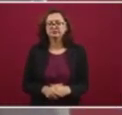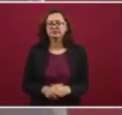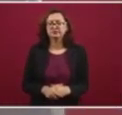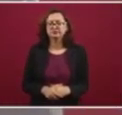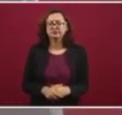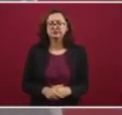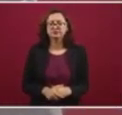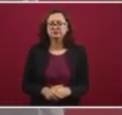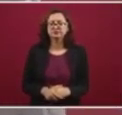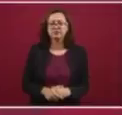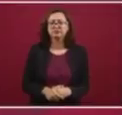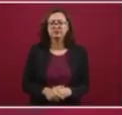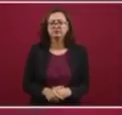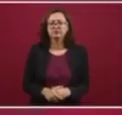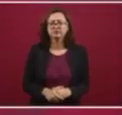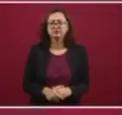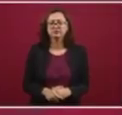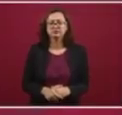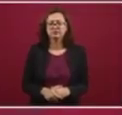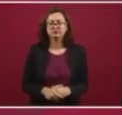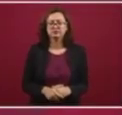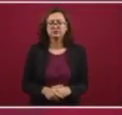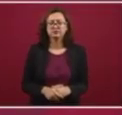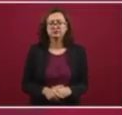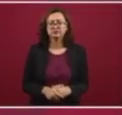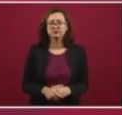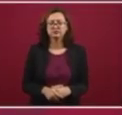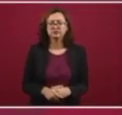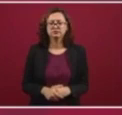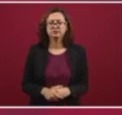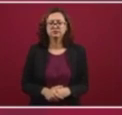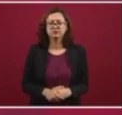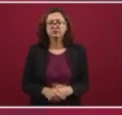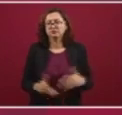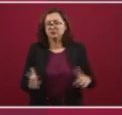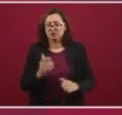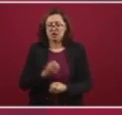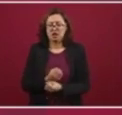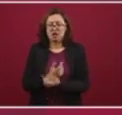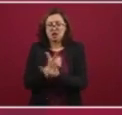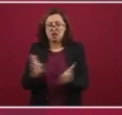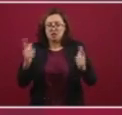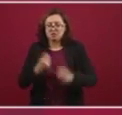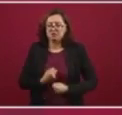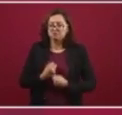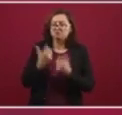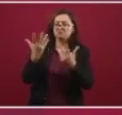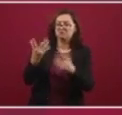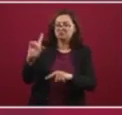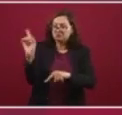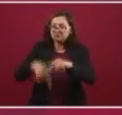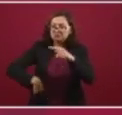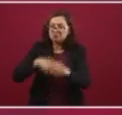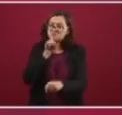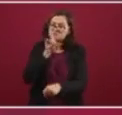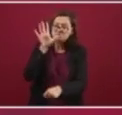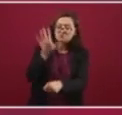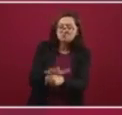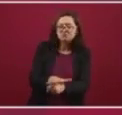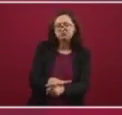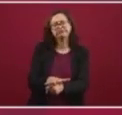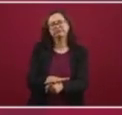No limitarle a nadie su libertad de expresión, que todo el